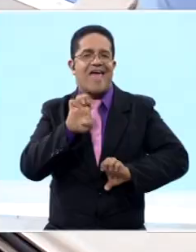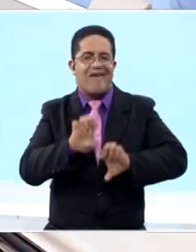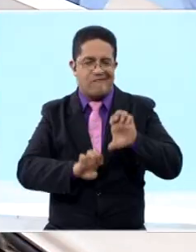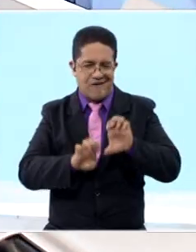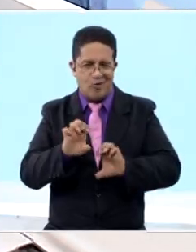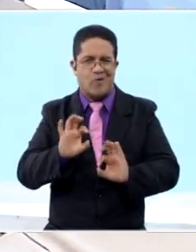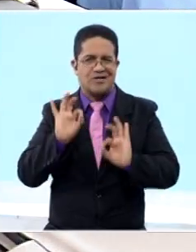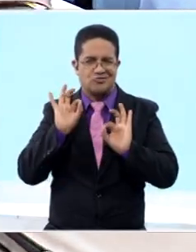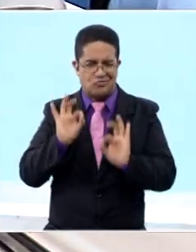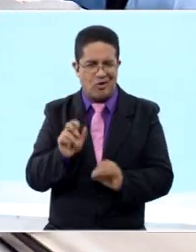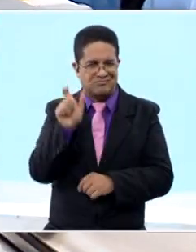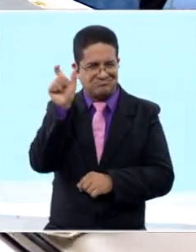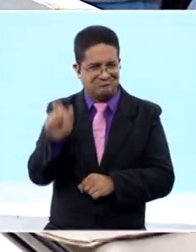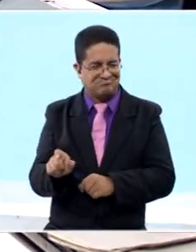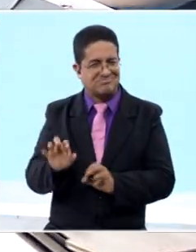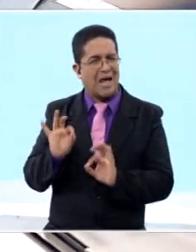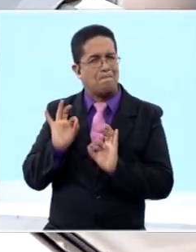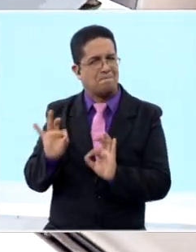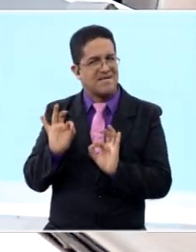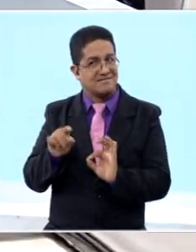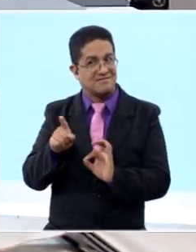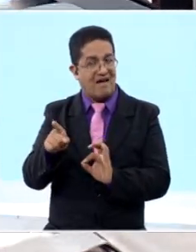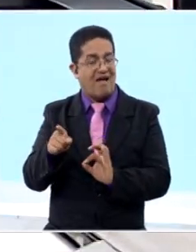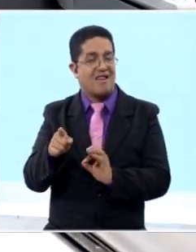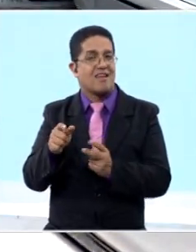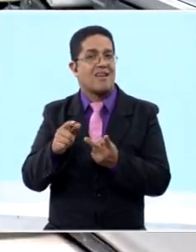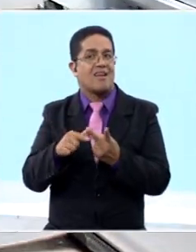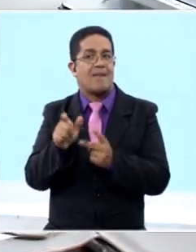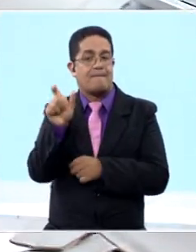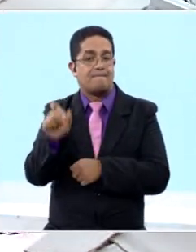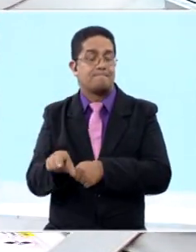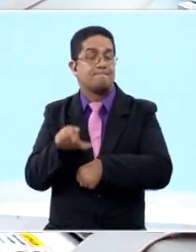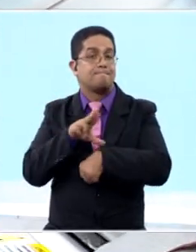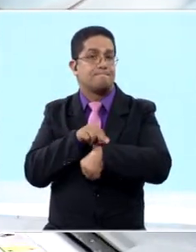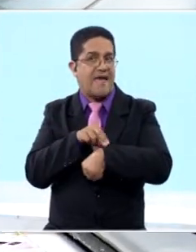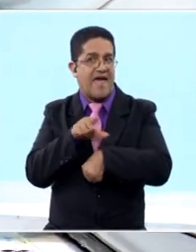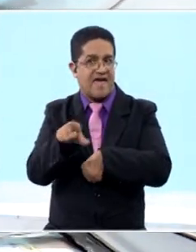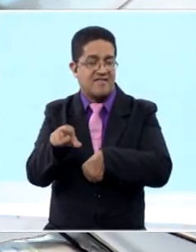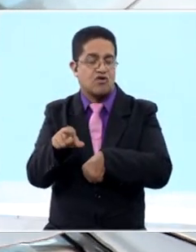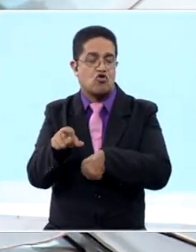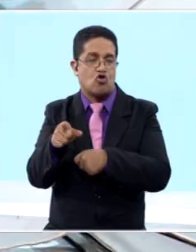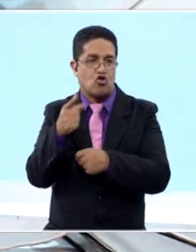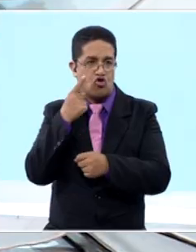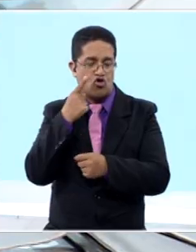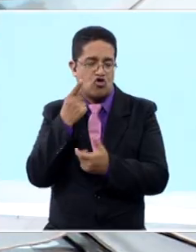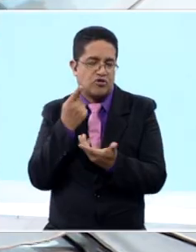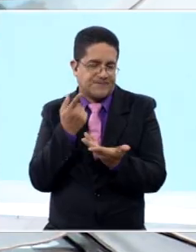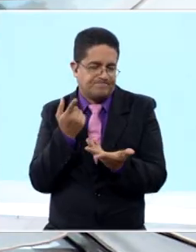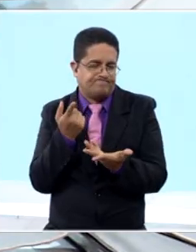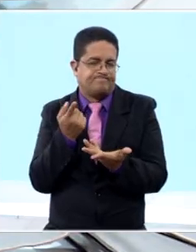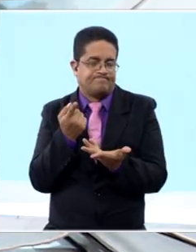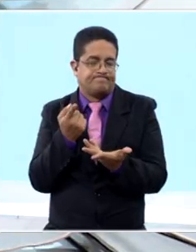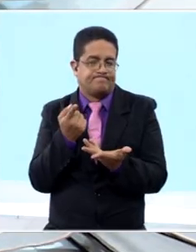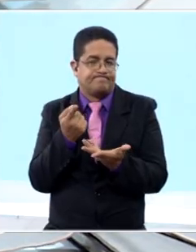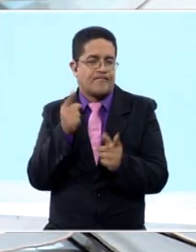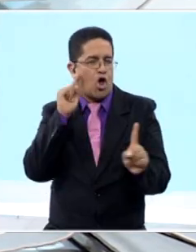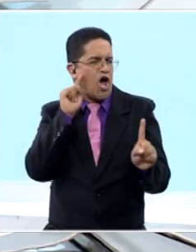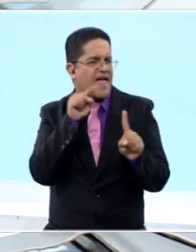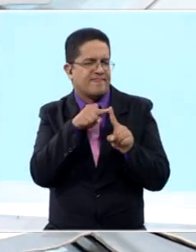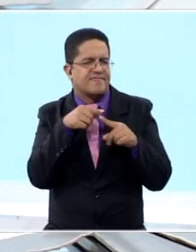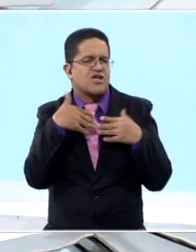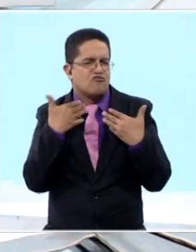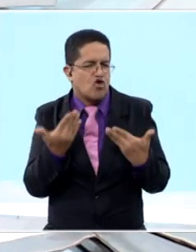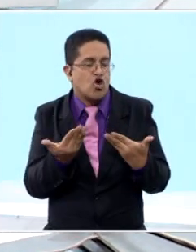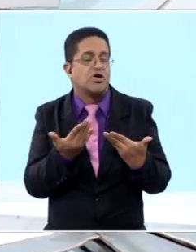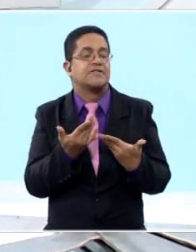parte del equipo médico especializado, por parte de su médico internista o del médico que lo esté viendo, su médico referente, el objetivo